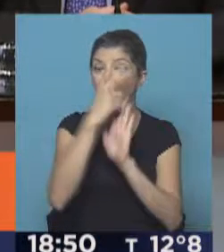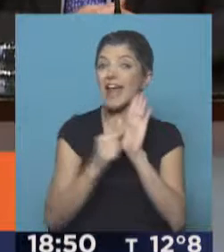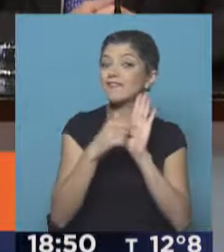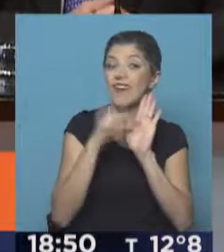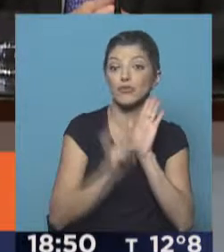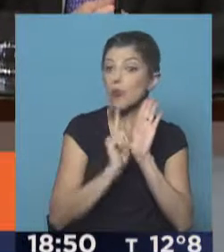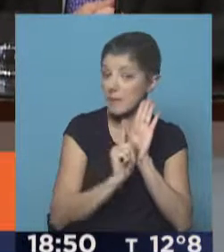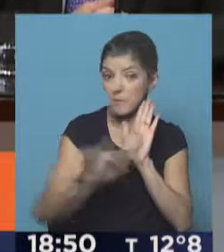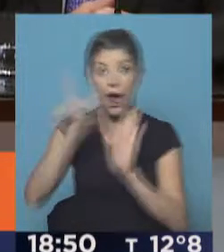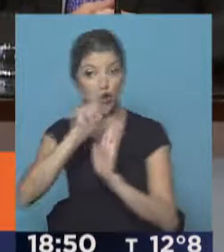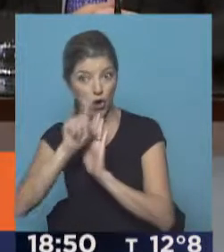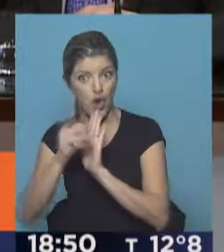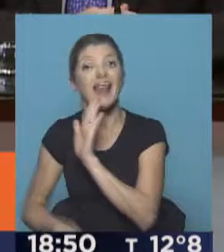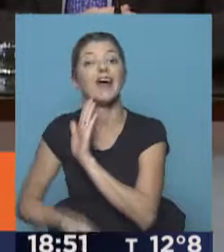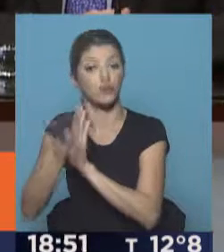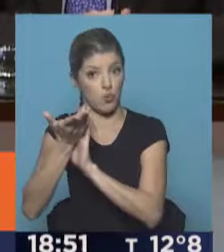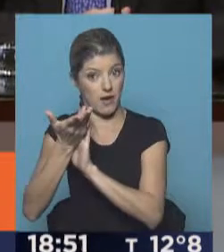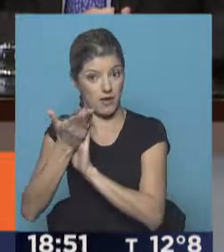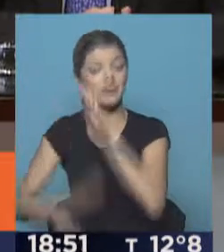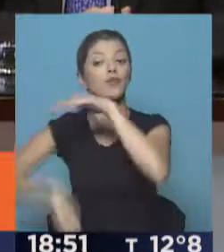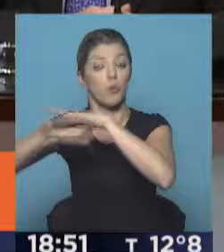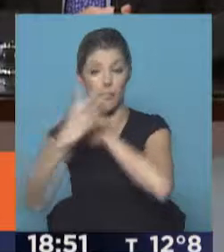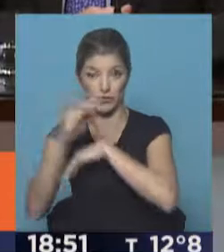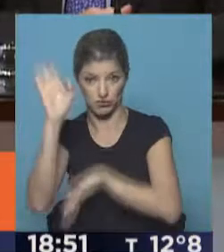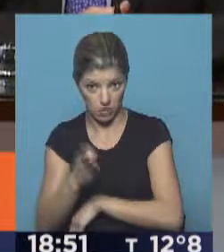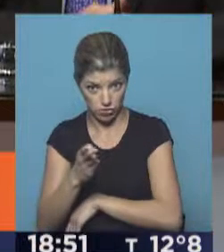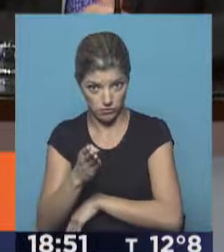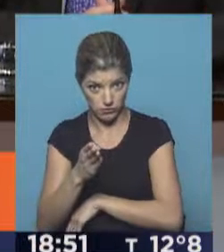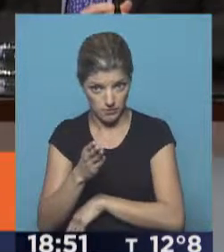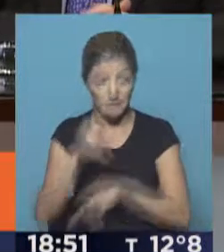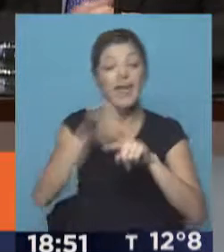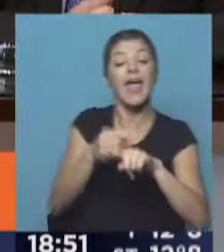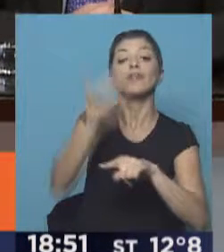factura, retroactivo al 1 de abril.